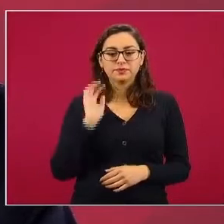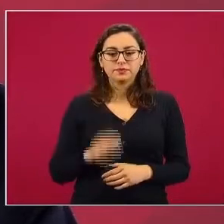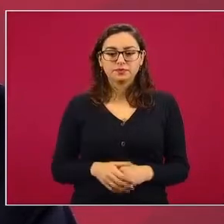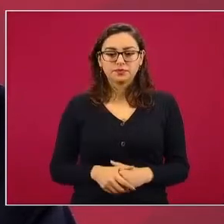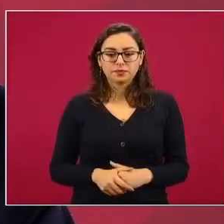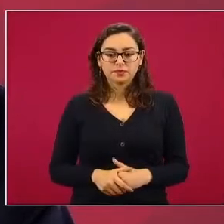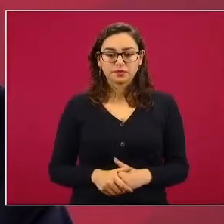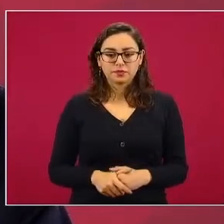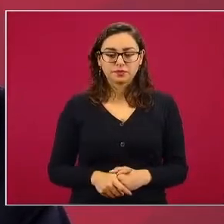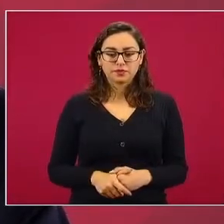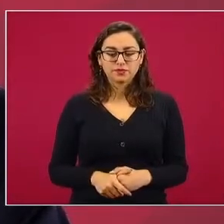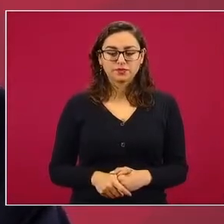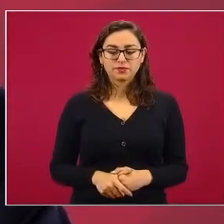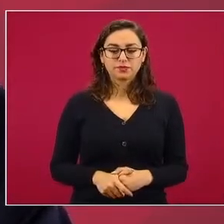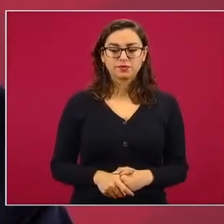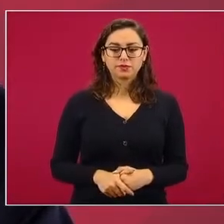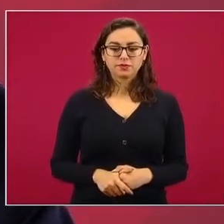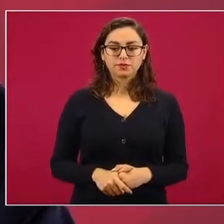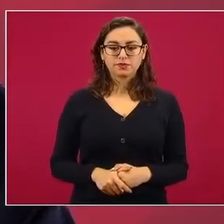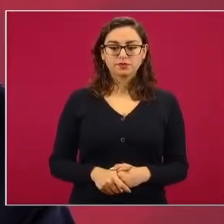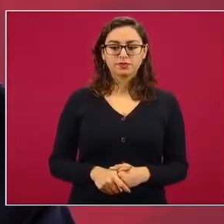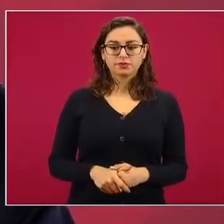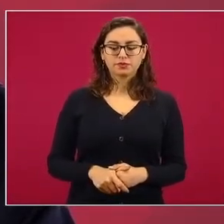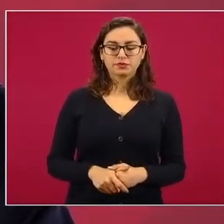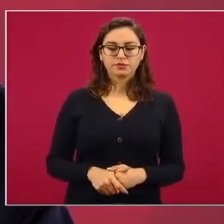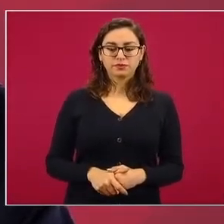Hay países